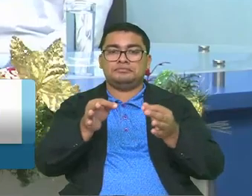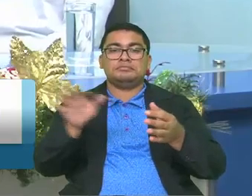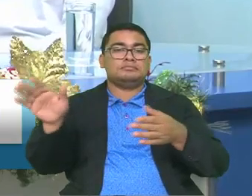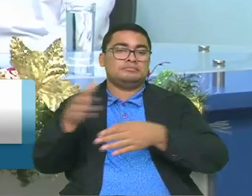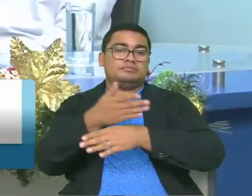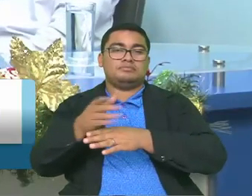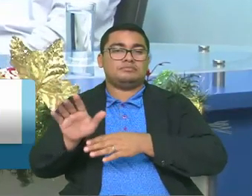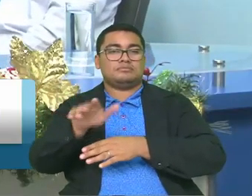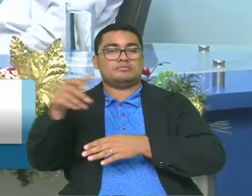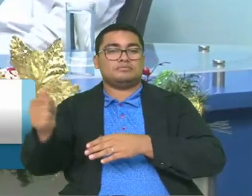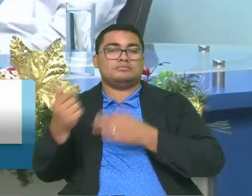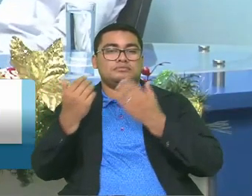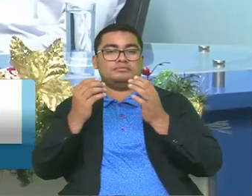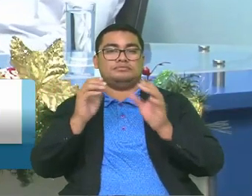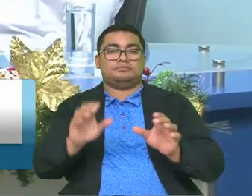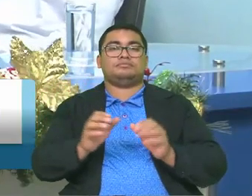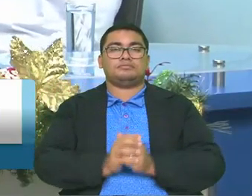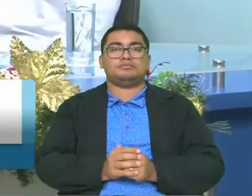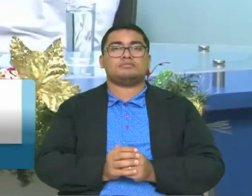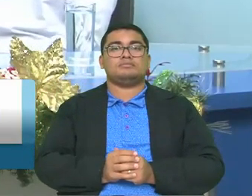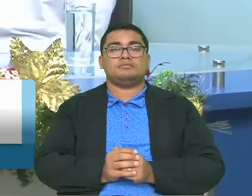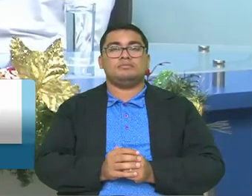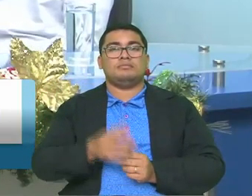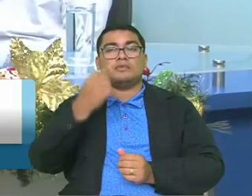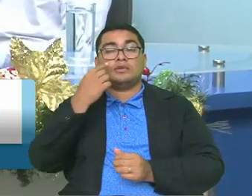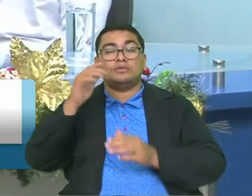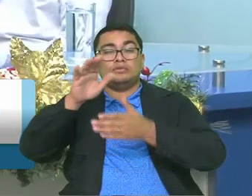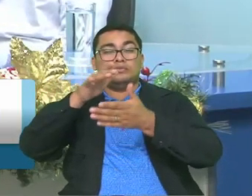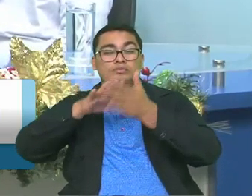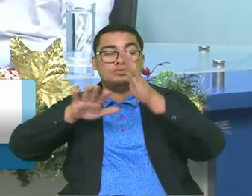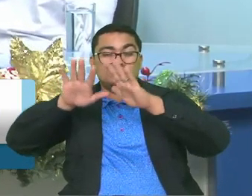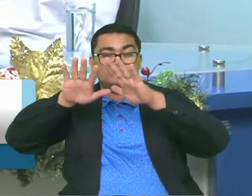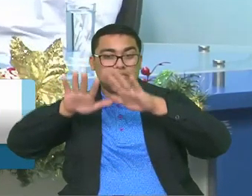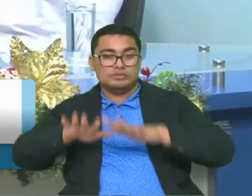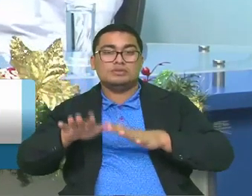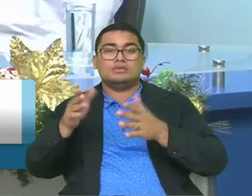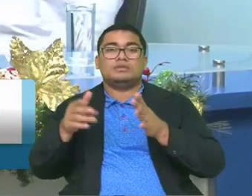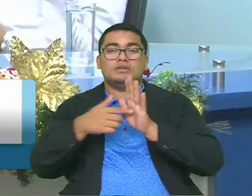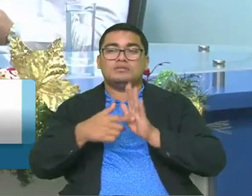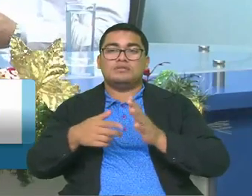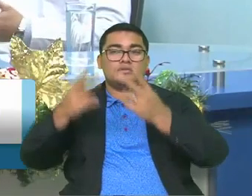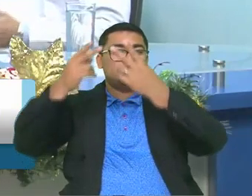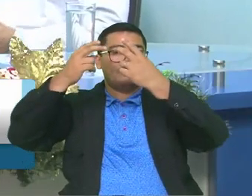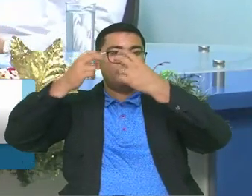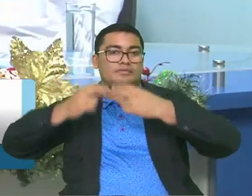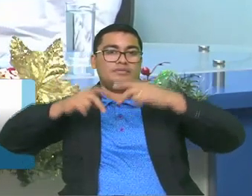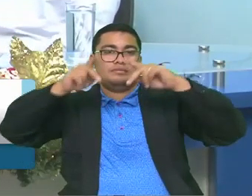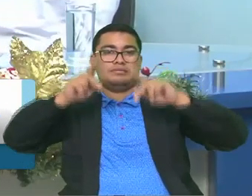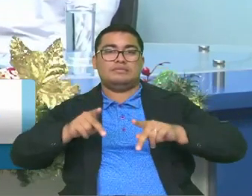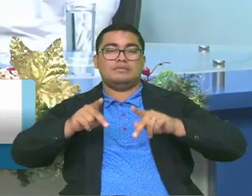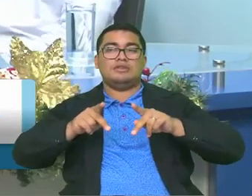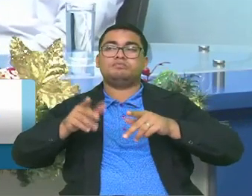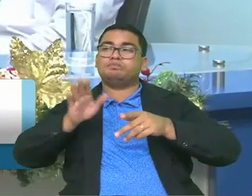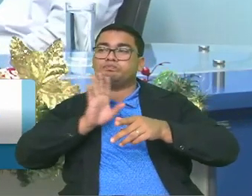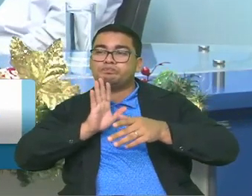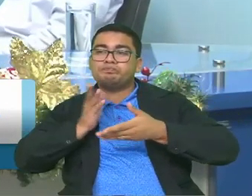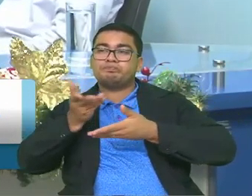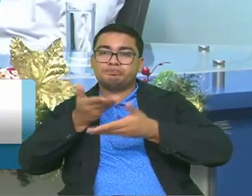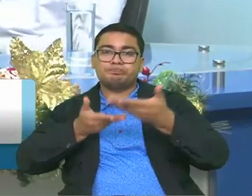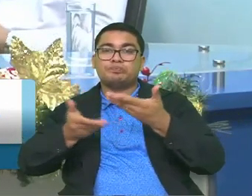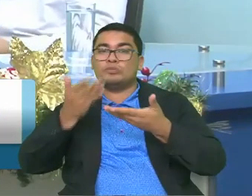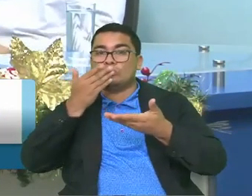adecuada, esto generalmente lo que nos va a dar prácticamente es un daño en la superficie ocular, resequedad en la córnea, otro tipo de alteraciones.